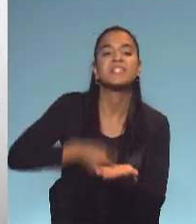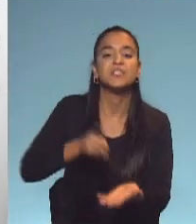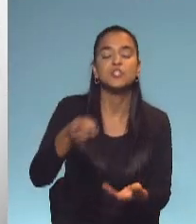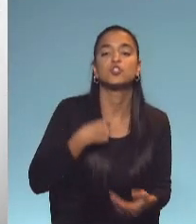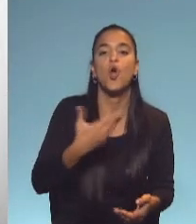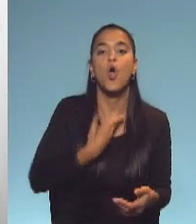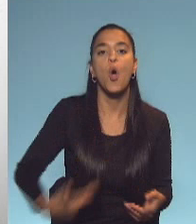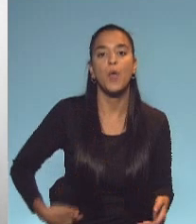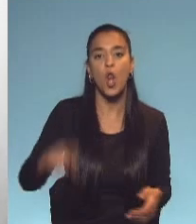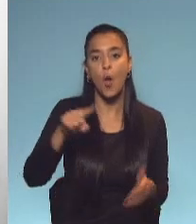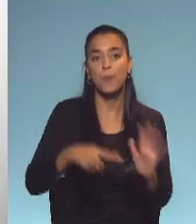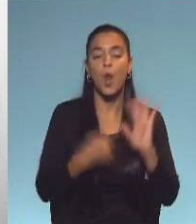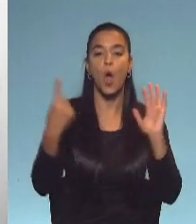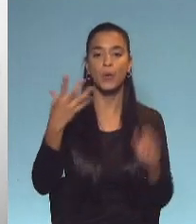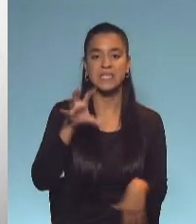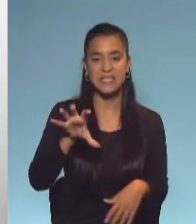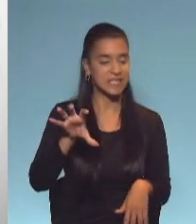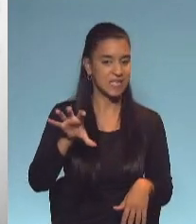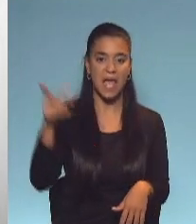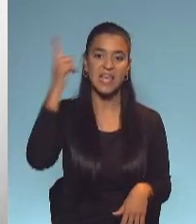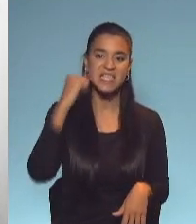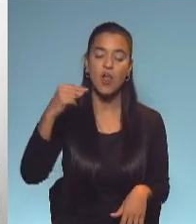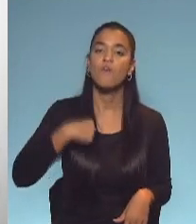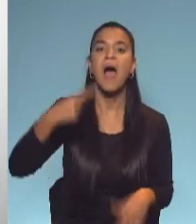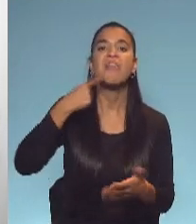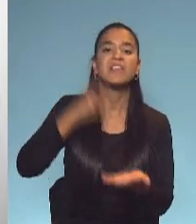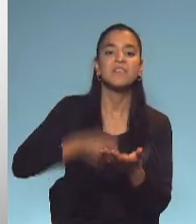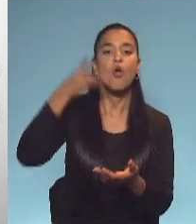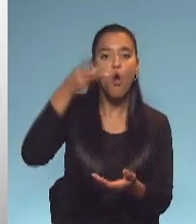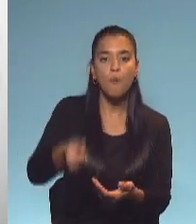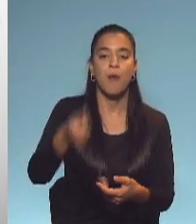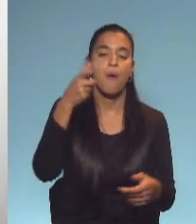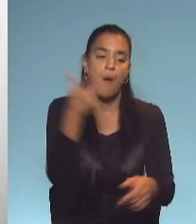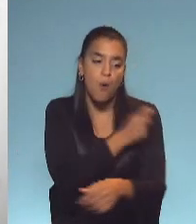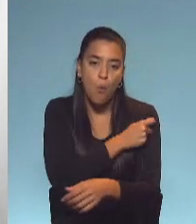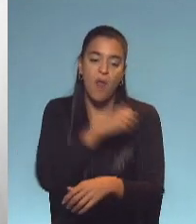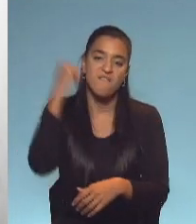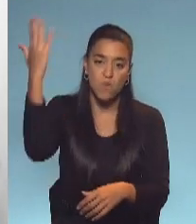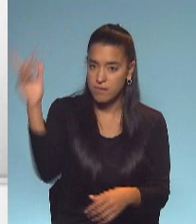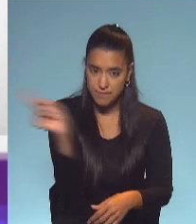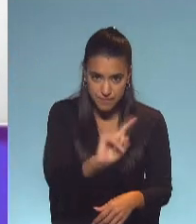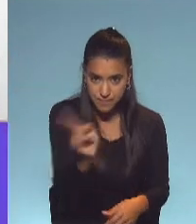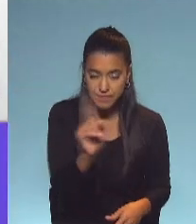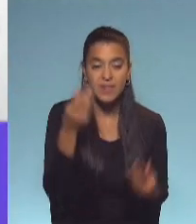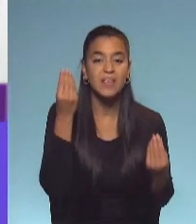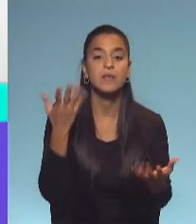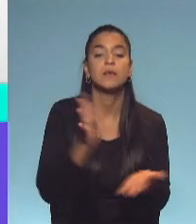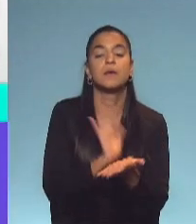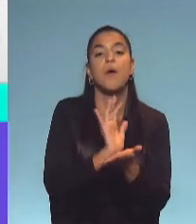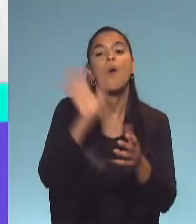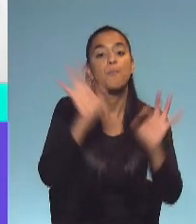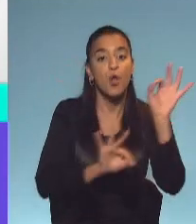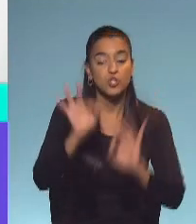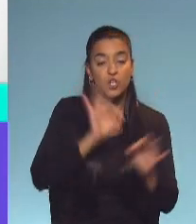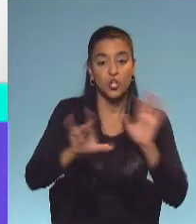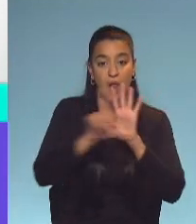el gobierno de la provincia, no es que Kicillof decidió comprar vacunas o negociar vacunas en el exterior, lo que hizo es enviar un proyecto de